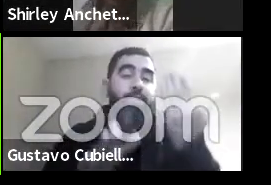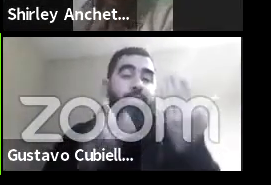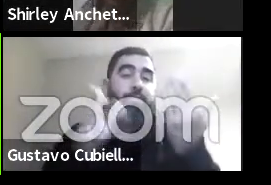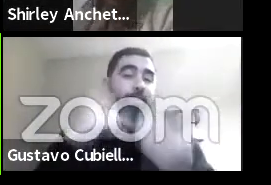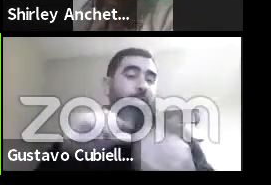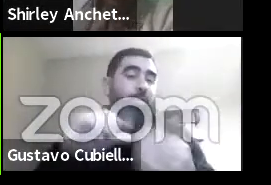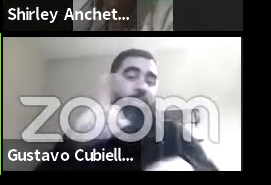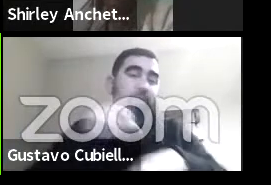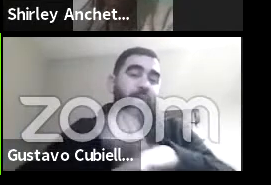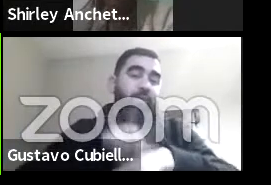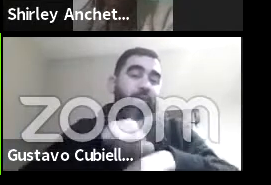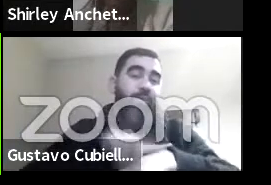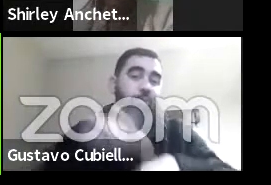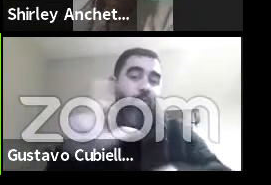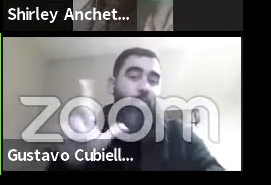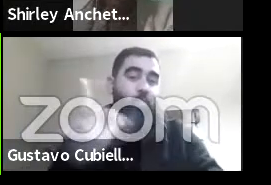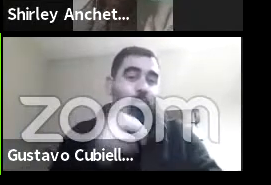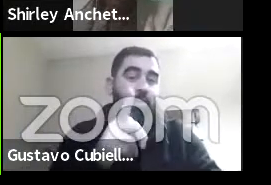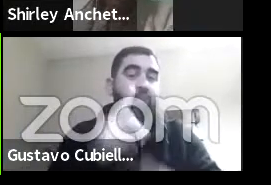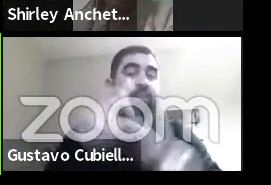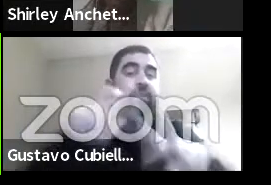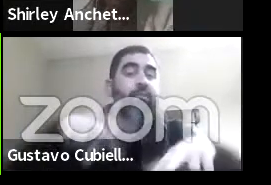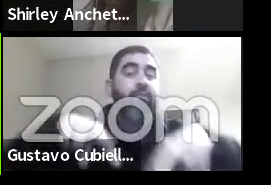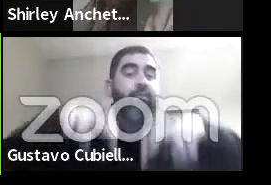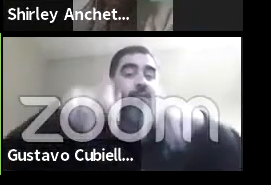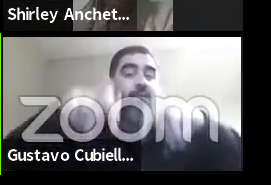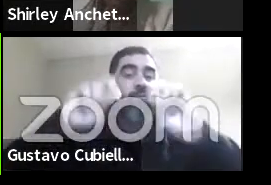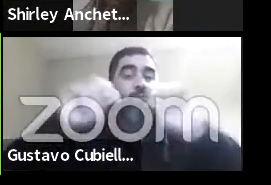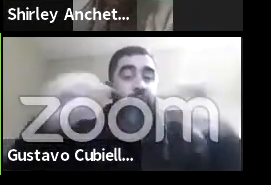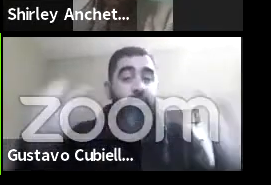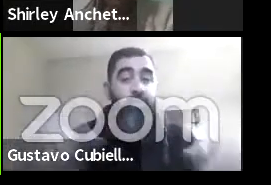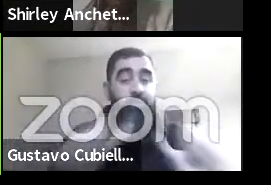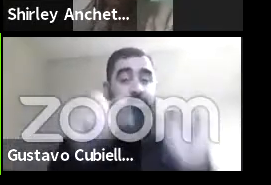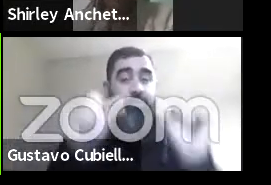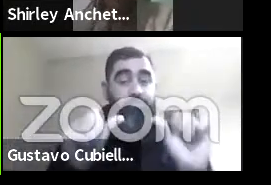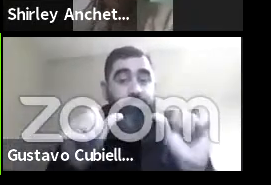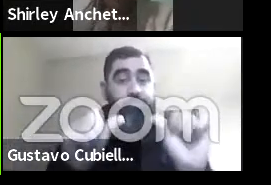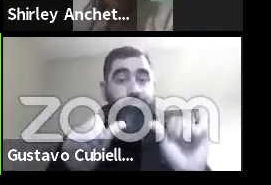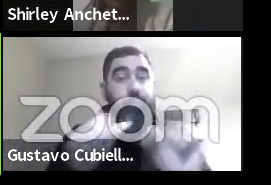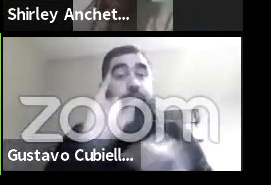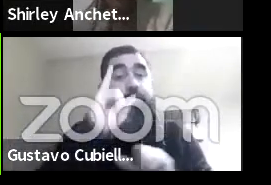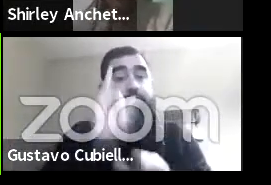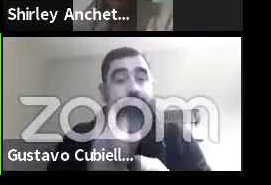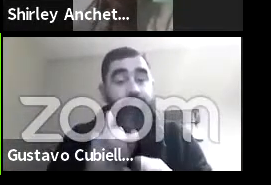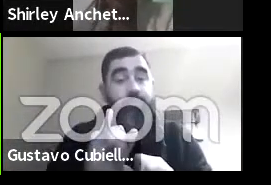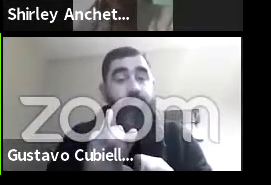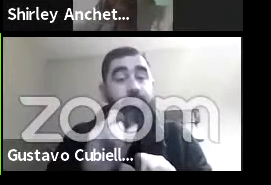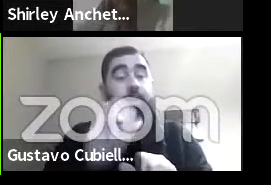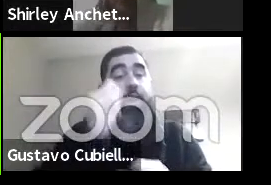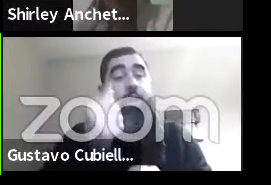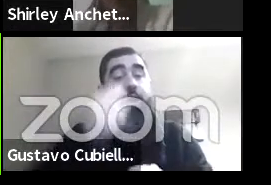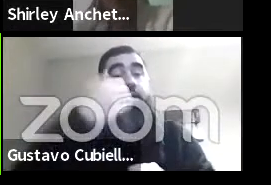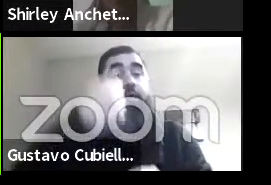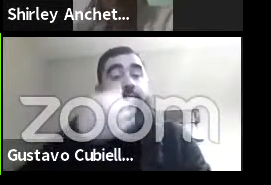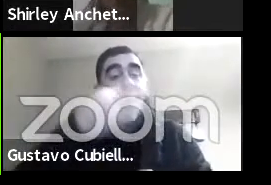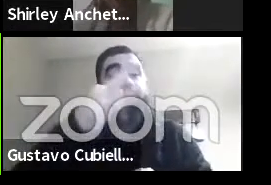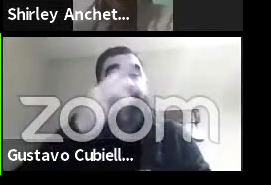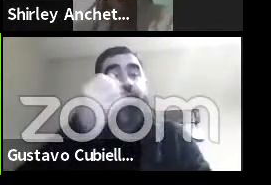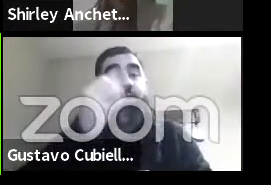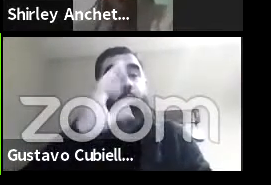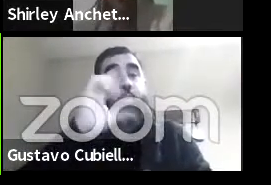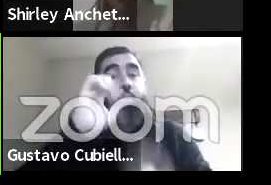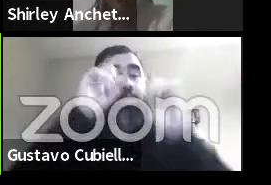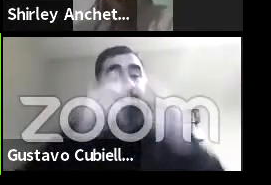el tiempo de las investigaciones que estamos llevando adelante y por parte de AFAUCO, en representación también